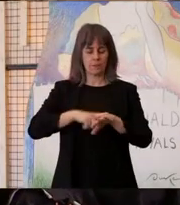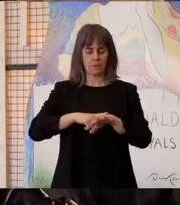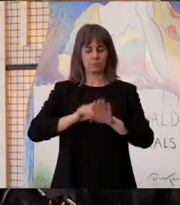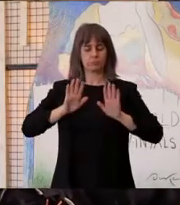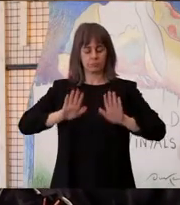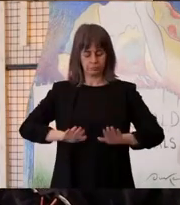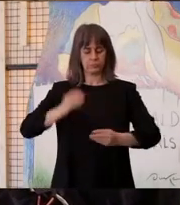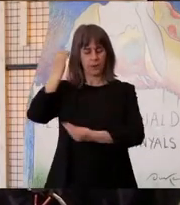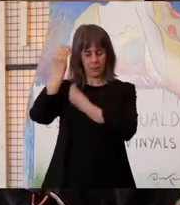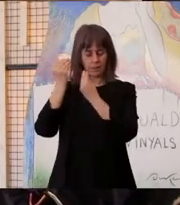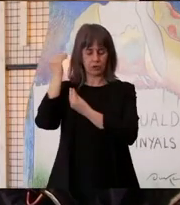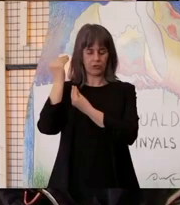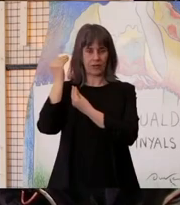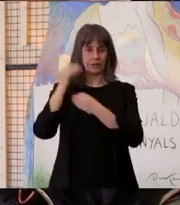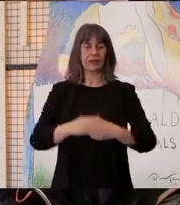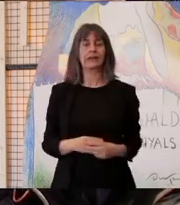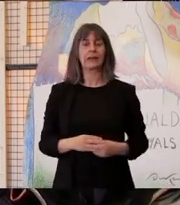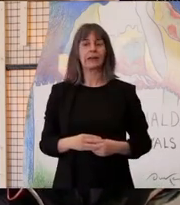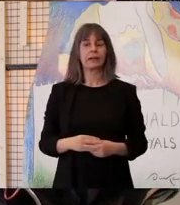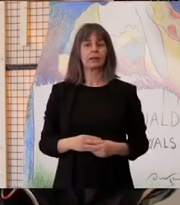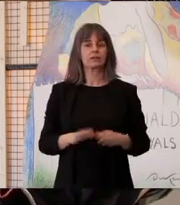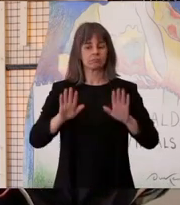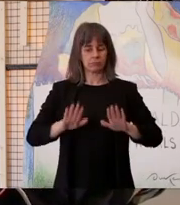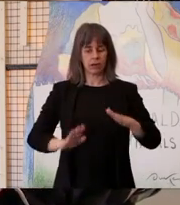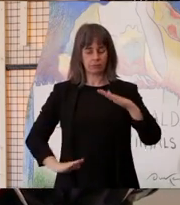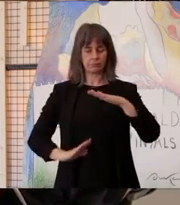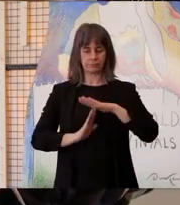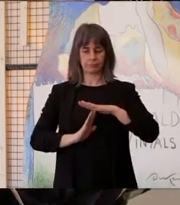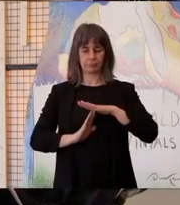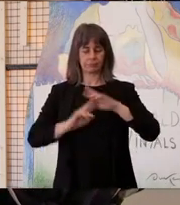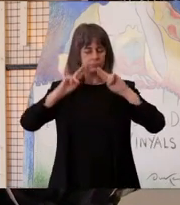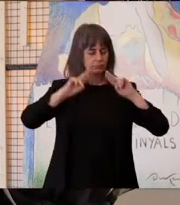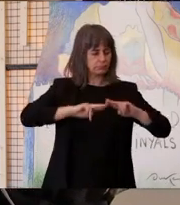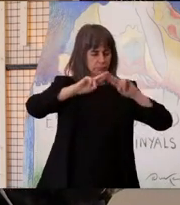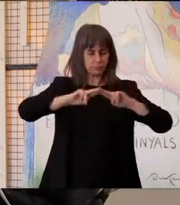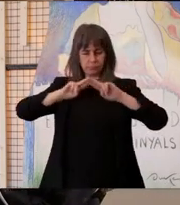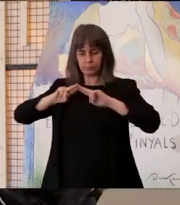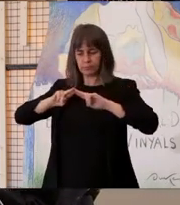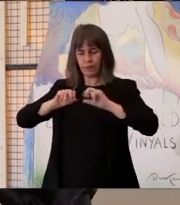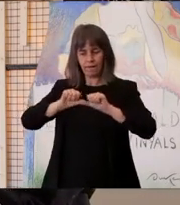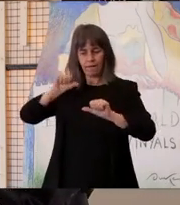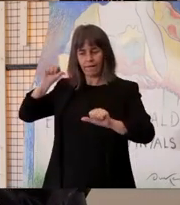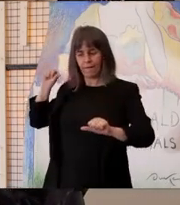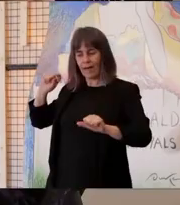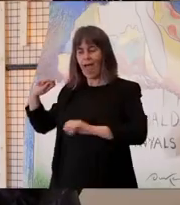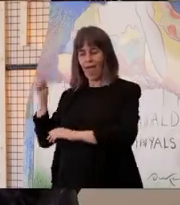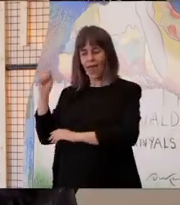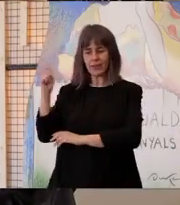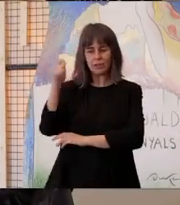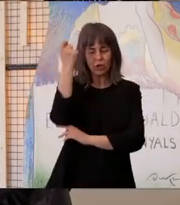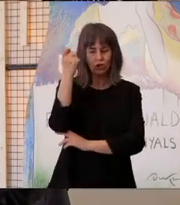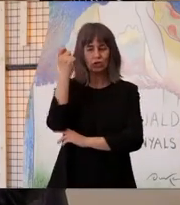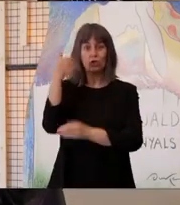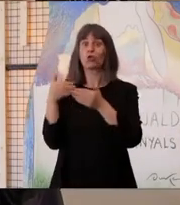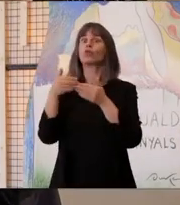reflexionar parar y analizar todo aquello que hemos conseguido todo lo que queremos conseguir y